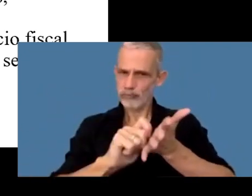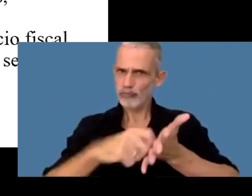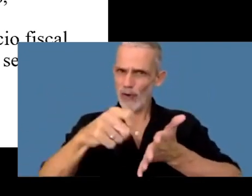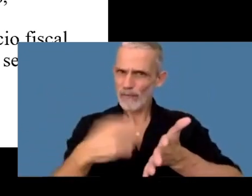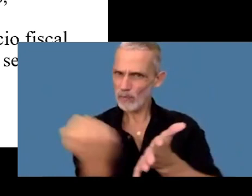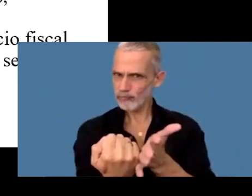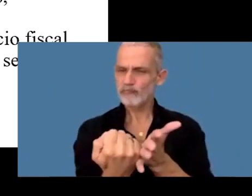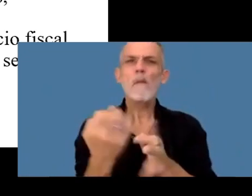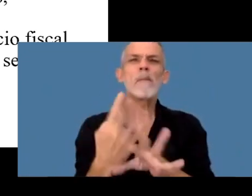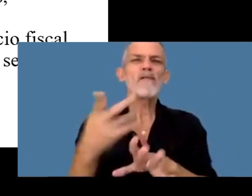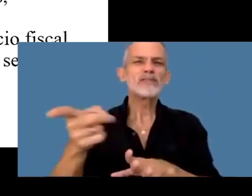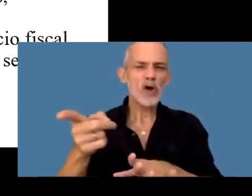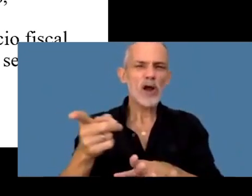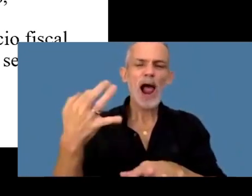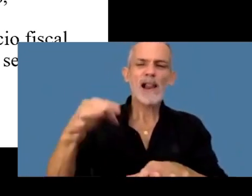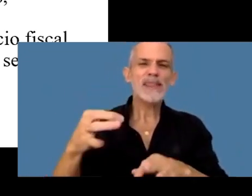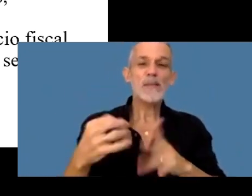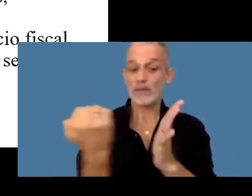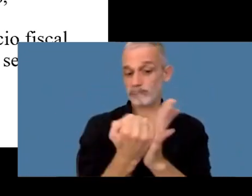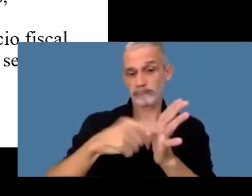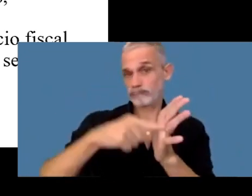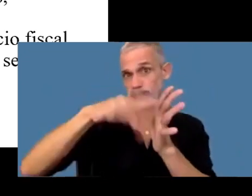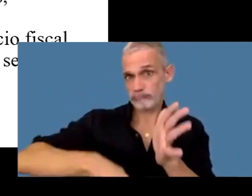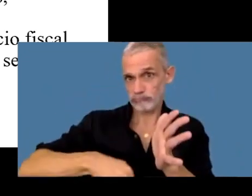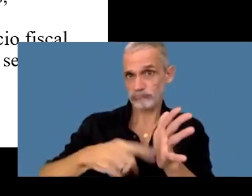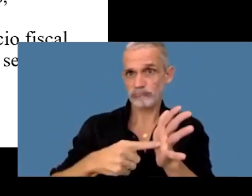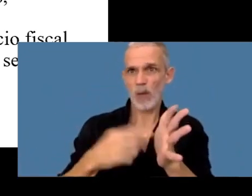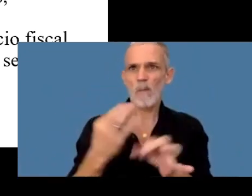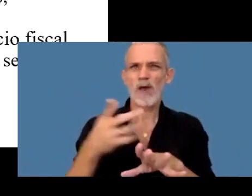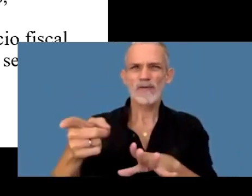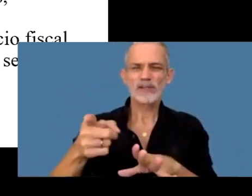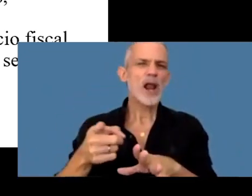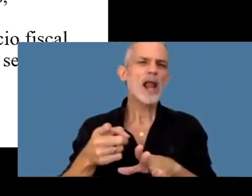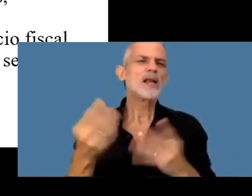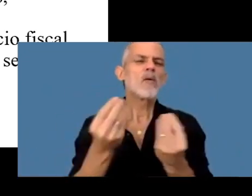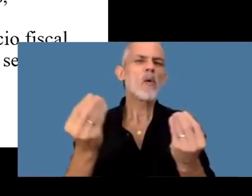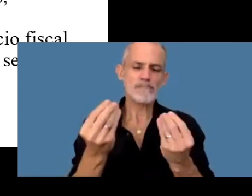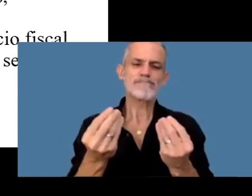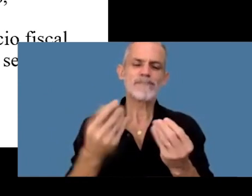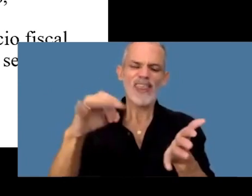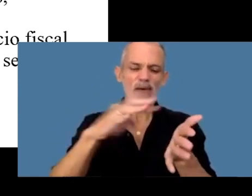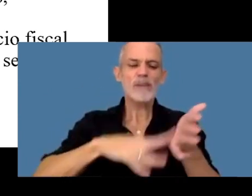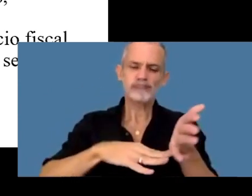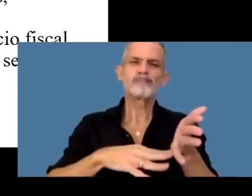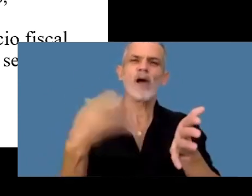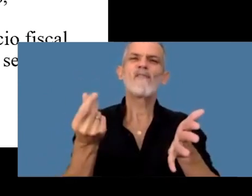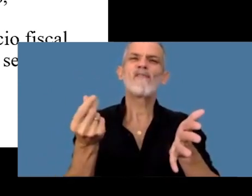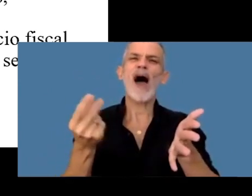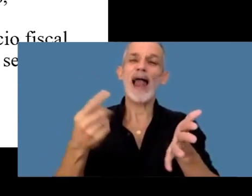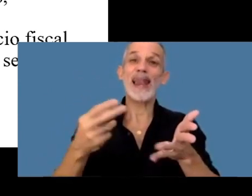profesional tendrá que plasmar en el dictamen la razonabilidad y legitimidad del crédito